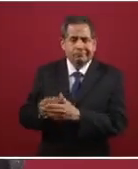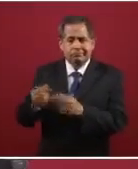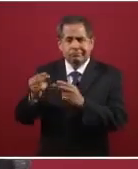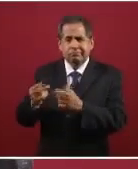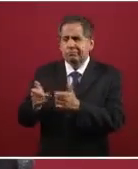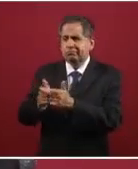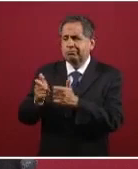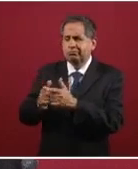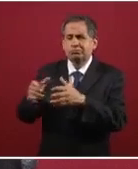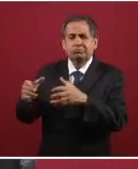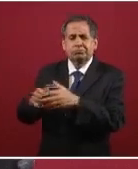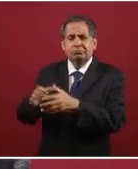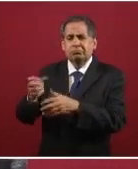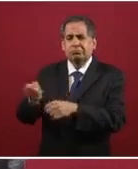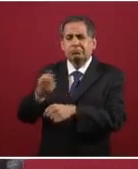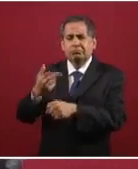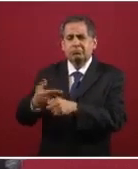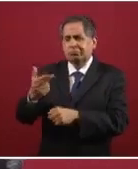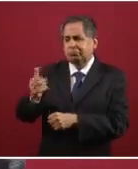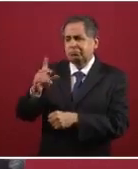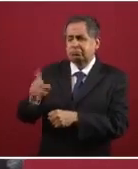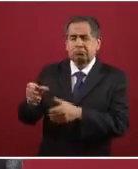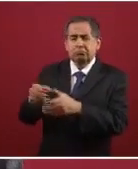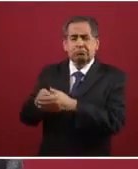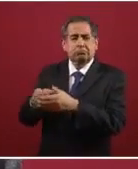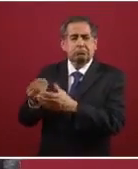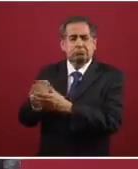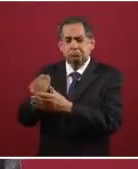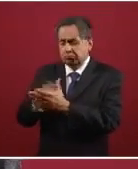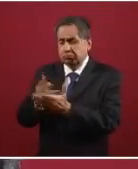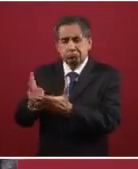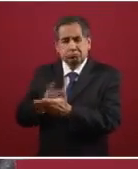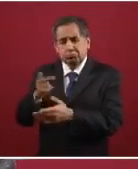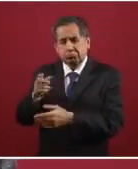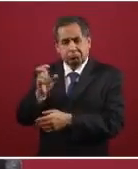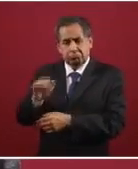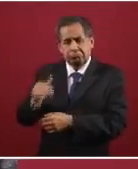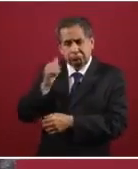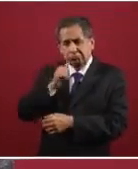gremio que suele